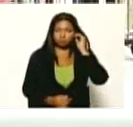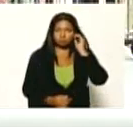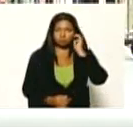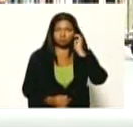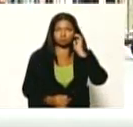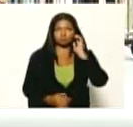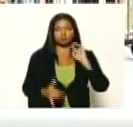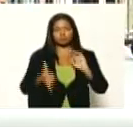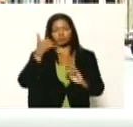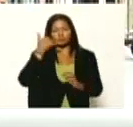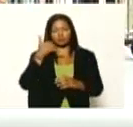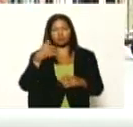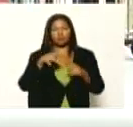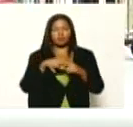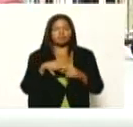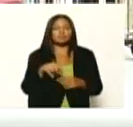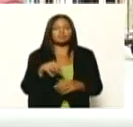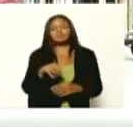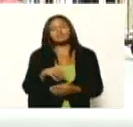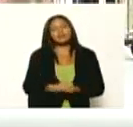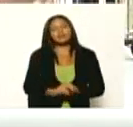llamaban en el valle, el gato mayor.